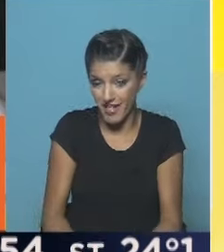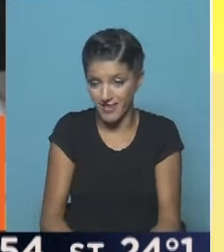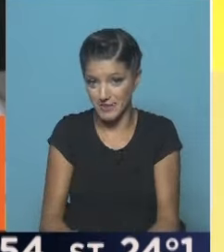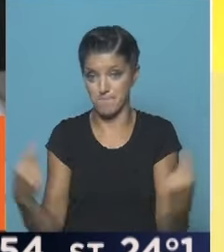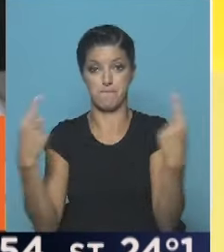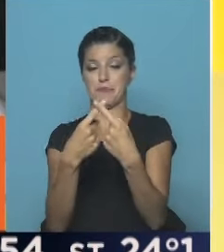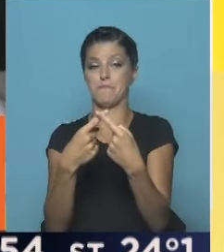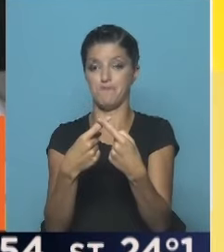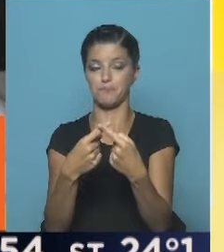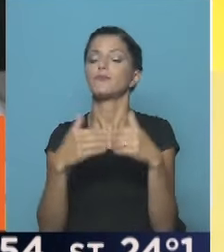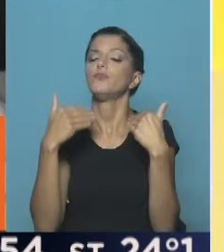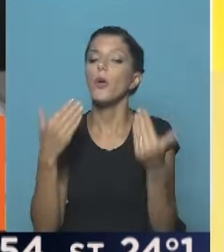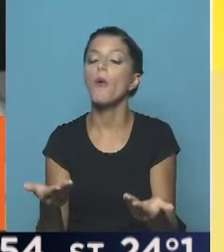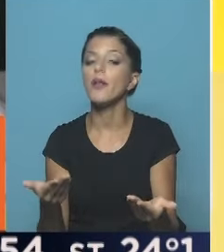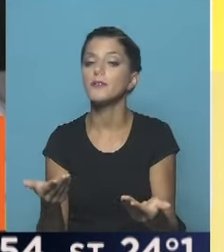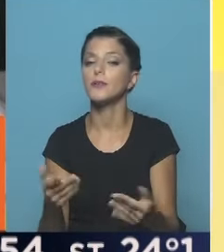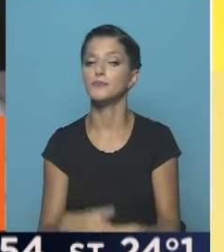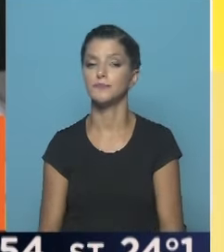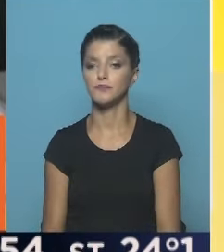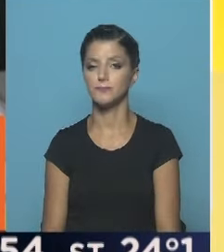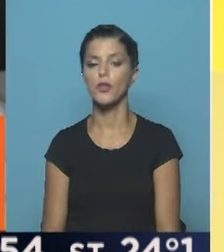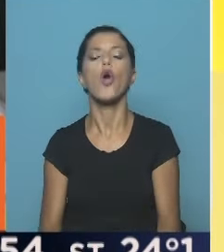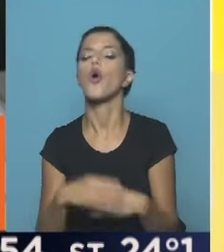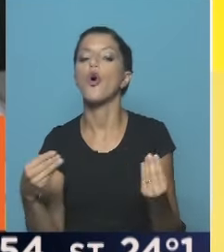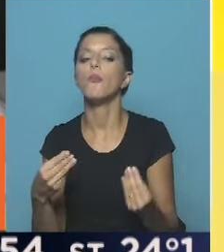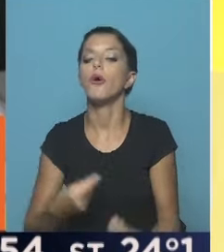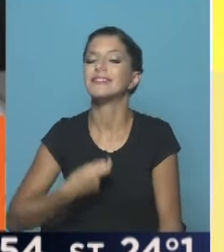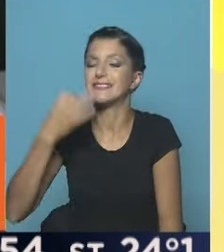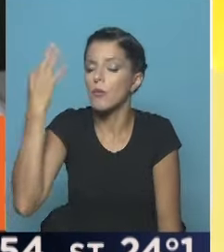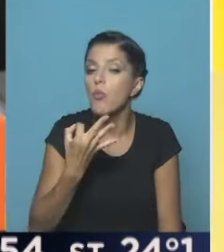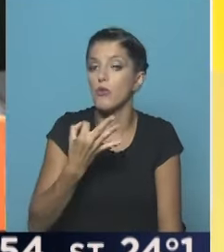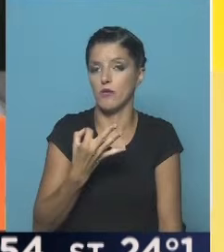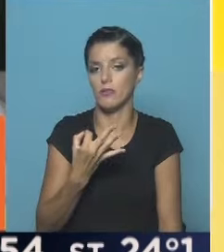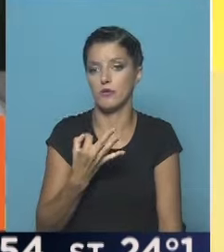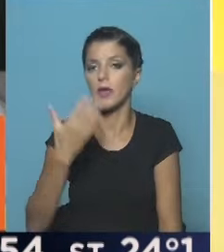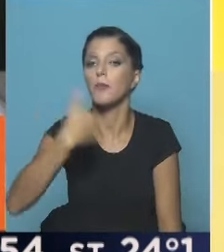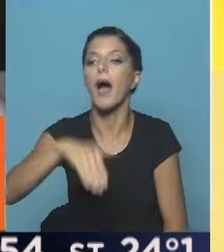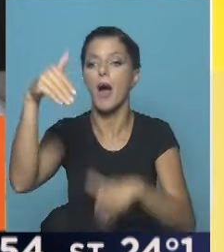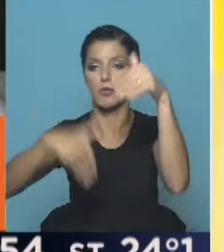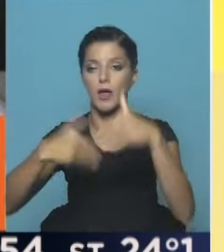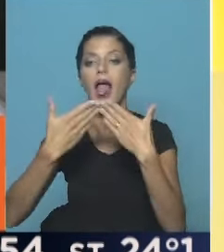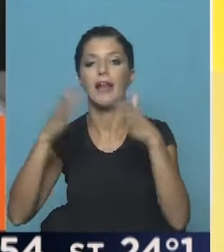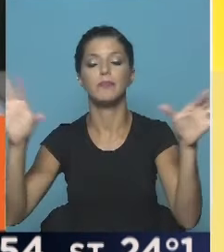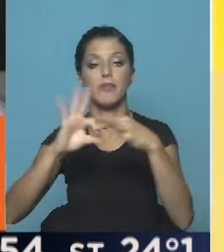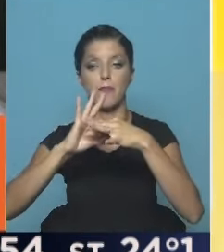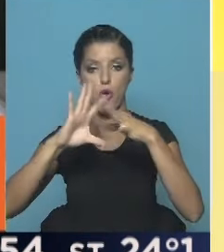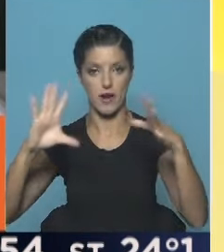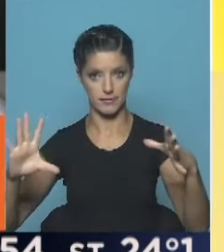a los militares en su momento, es cómo se garantiza que lleguemos a elecciones libres y